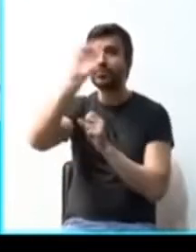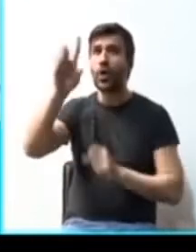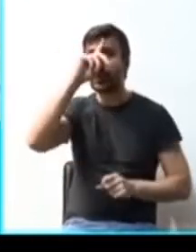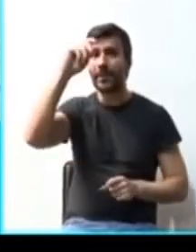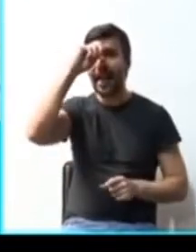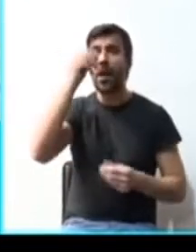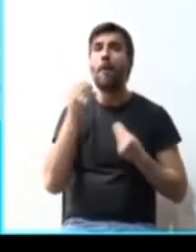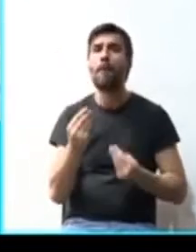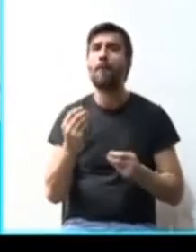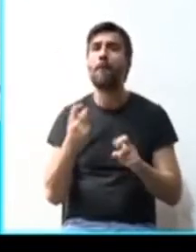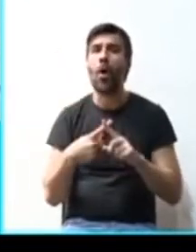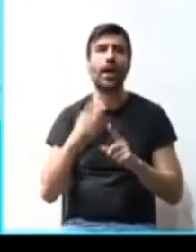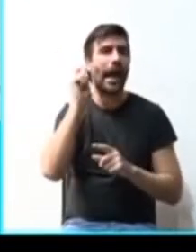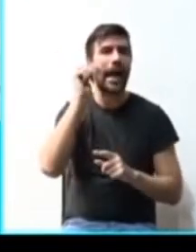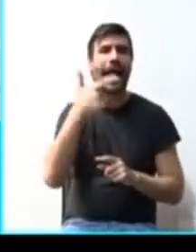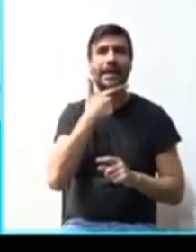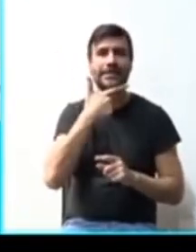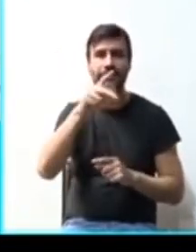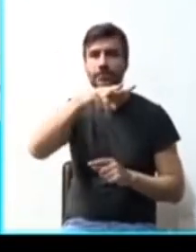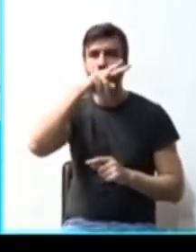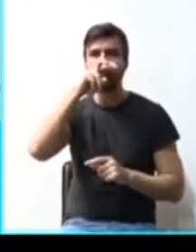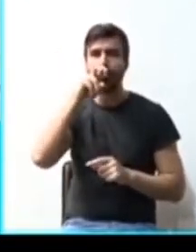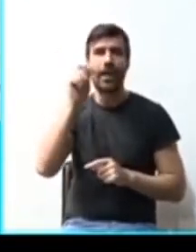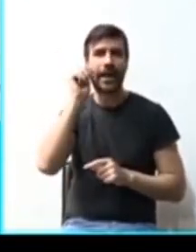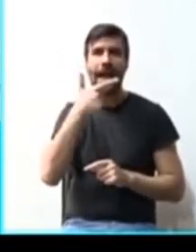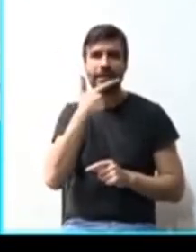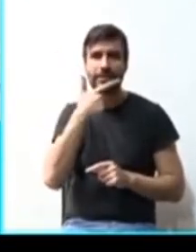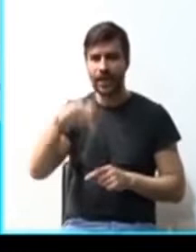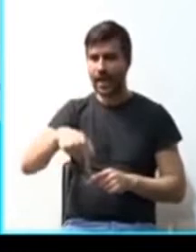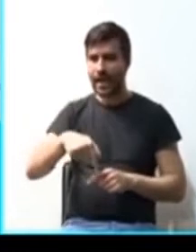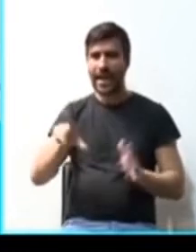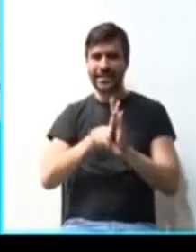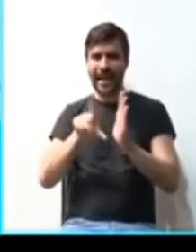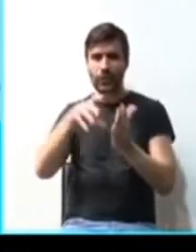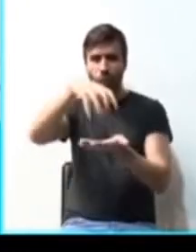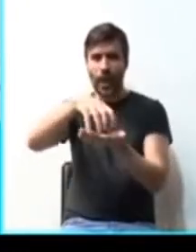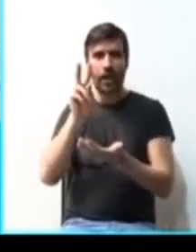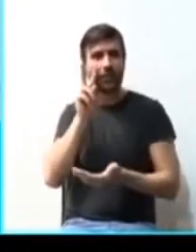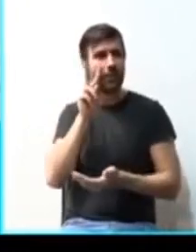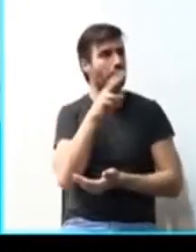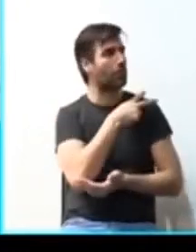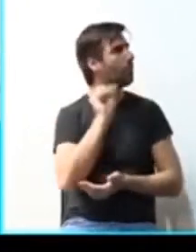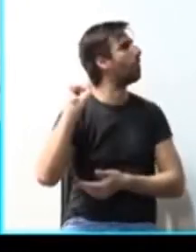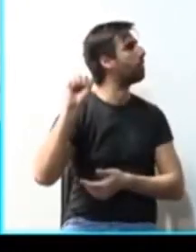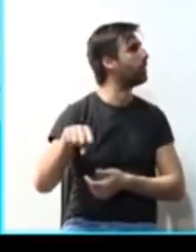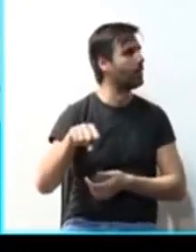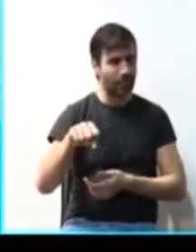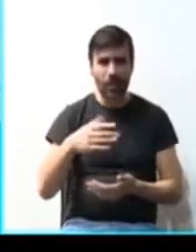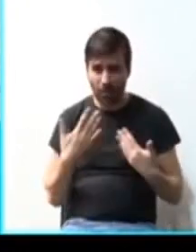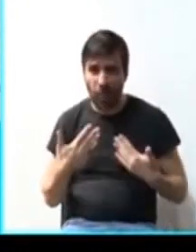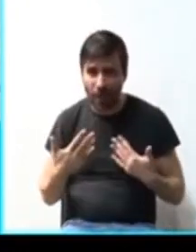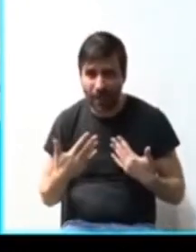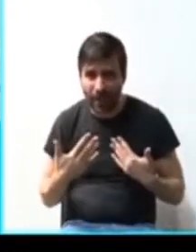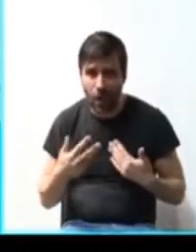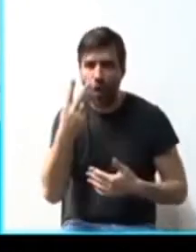pérdida de gas. ¿Puede esta legislatura mirar para otro lado cuando 2 estudiantes de la ciudad de Buenos Aires son